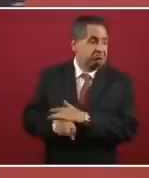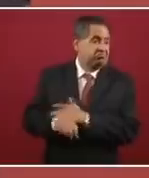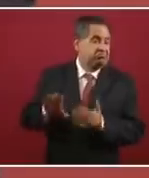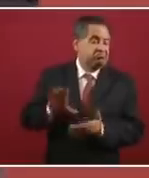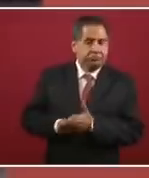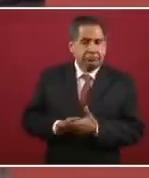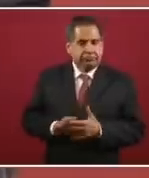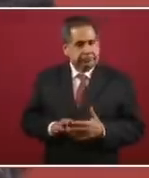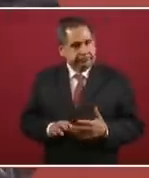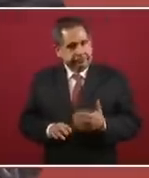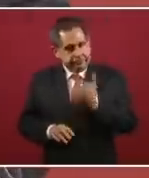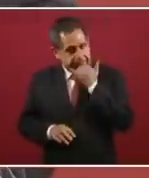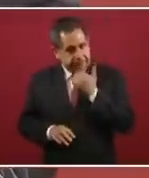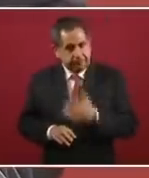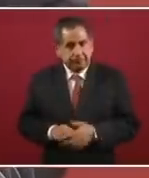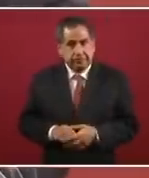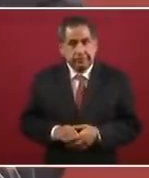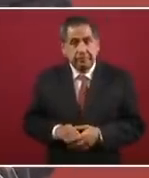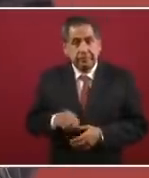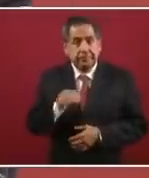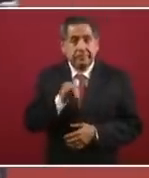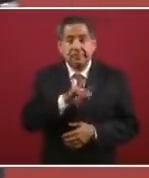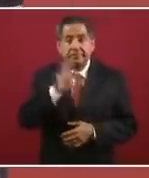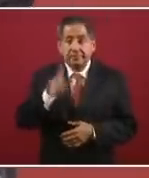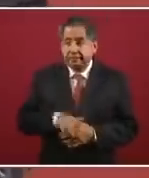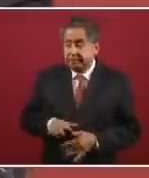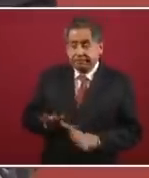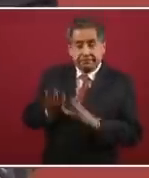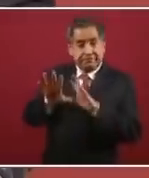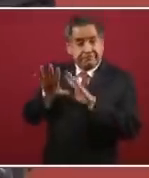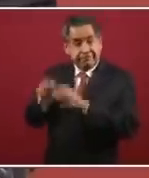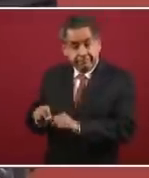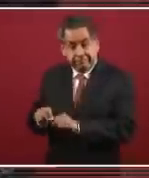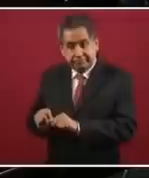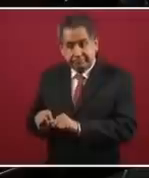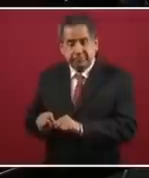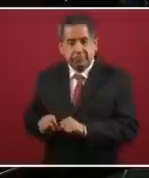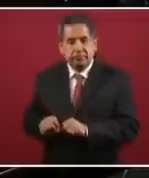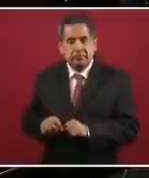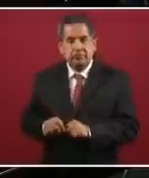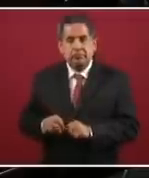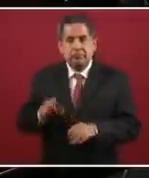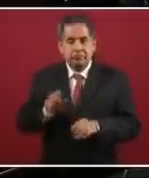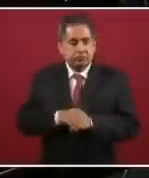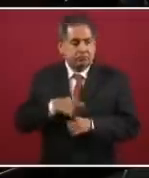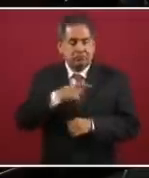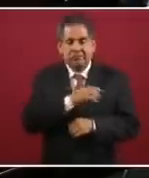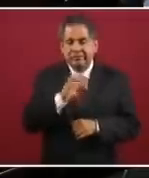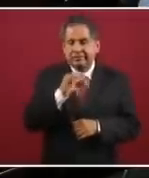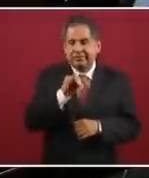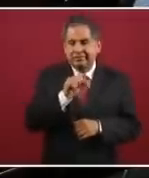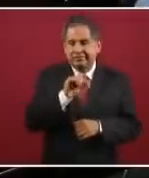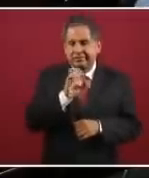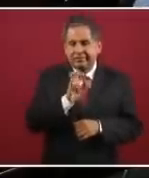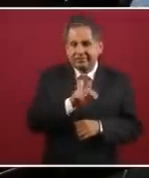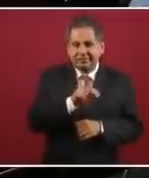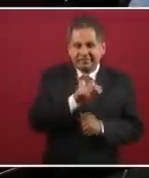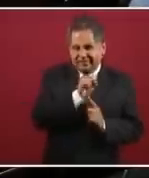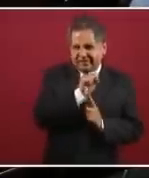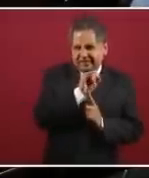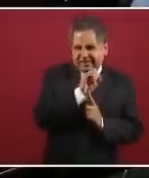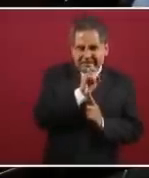Pero cuando lo iban a detener con información del CISEN, ese